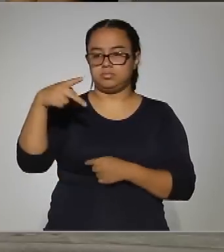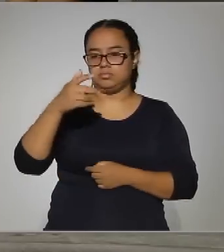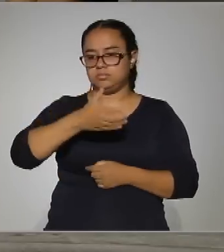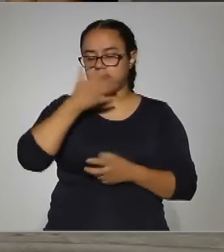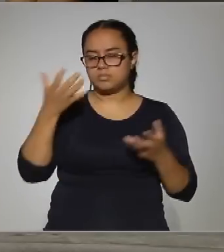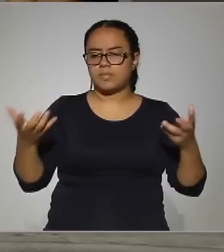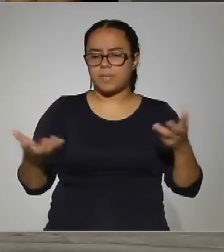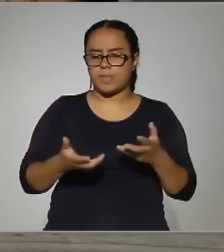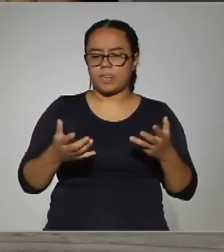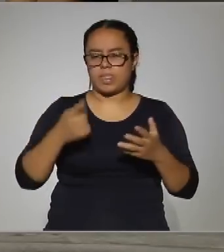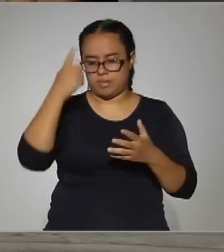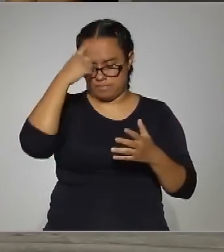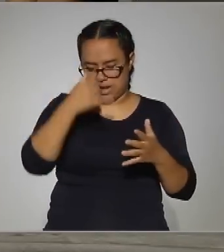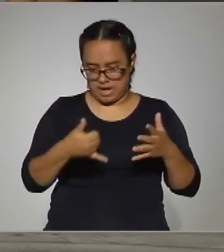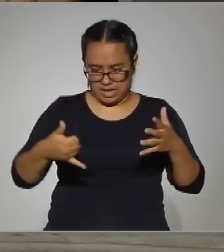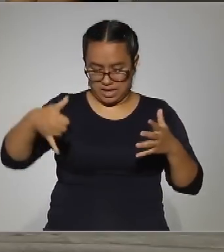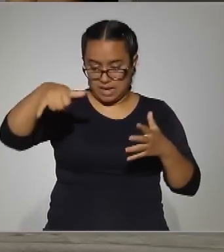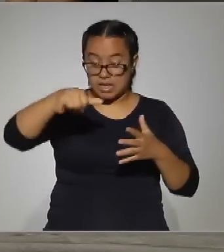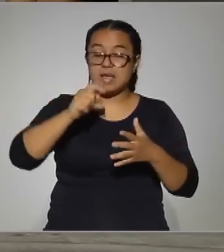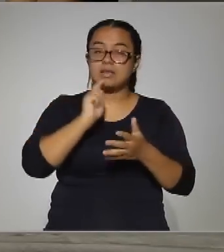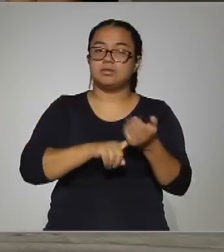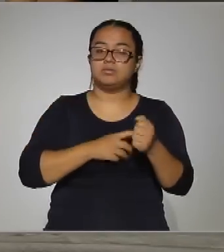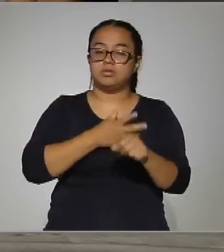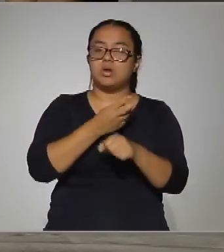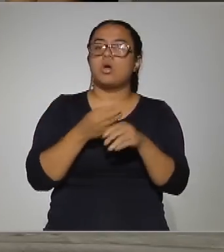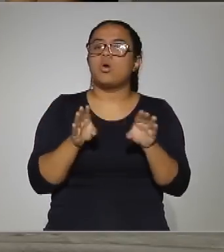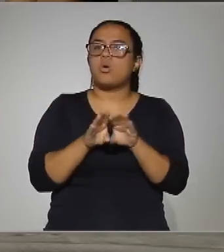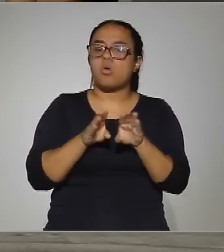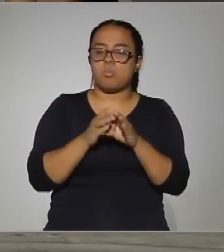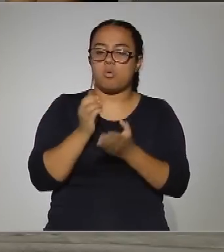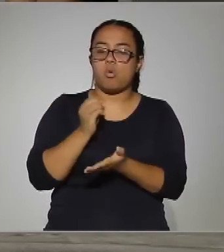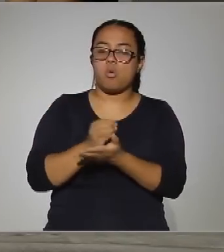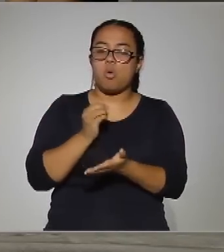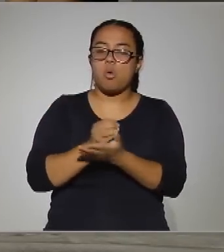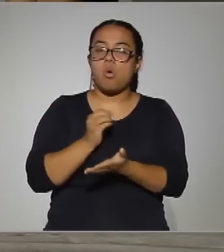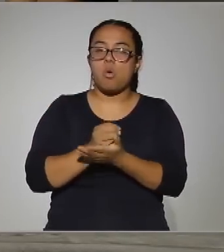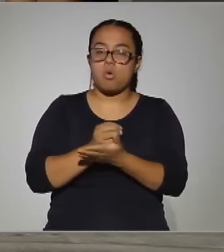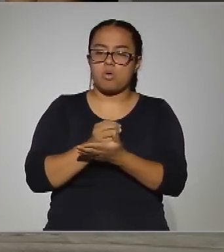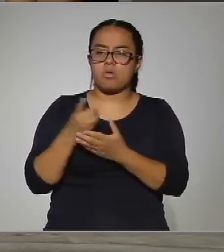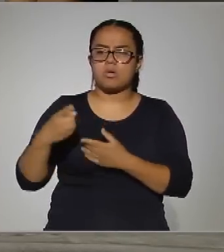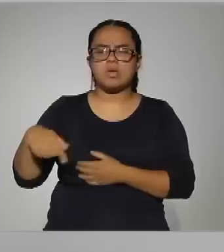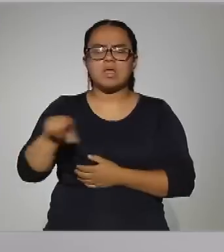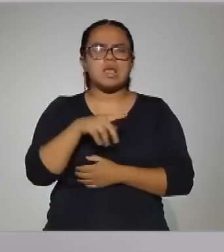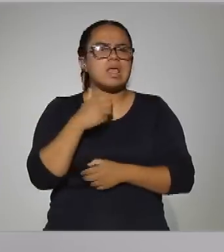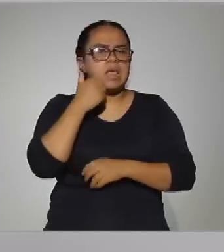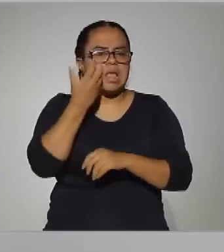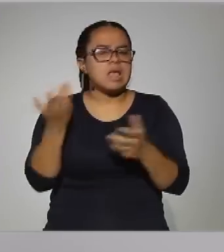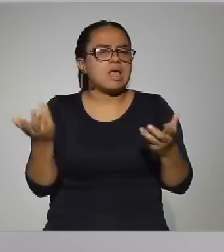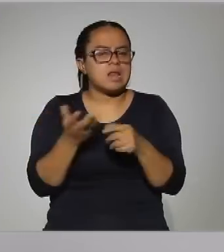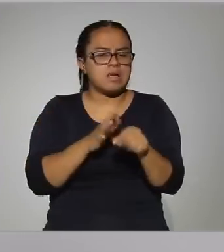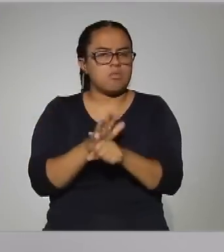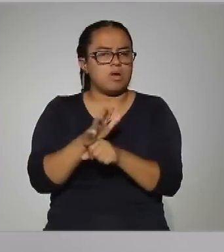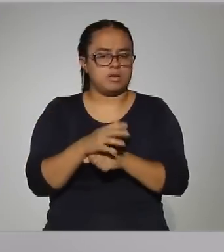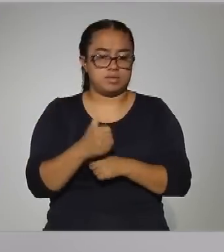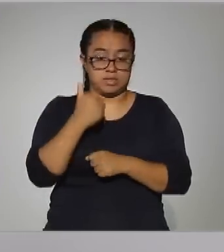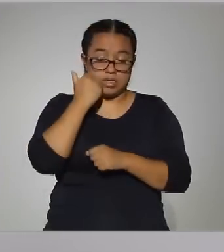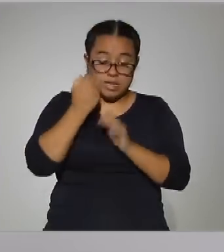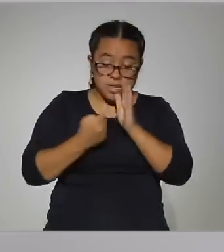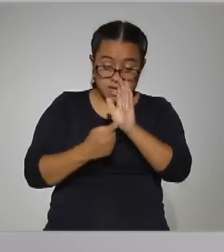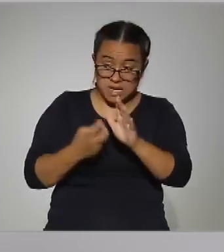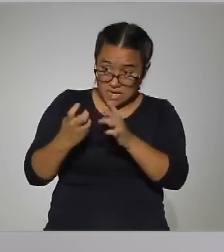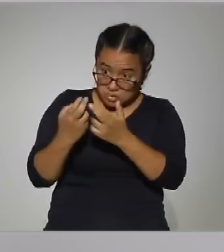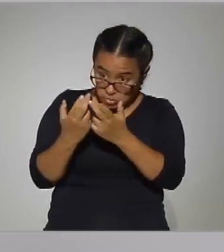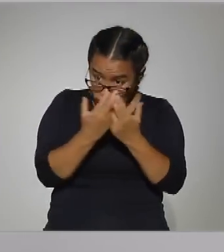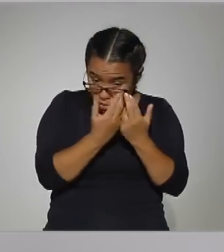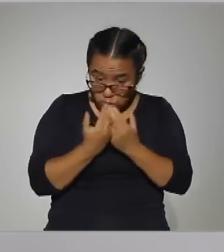reparar ciertos jarrones que lo hacen precisamente con oro. Y entonces lo que quieren hacer ahí es mostrar esas fisuras